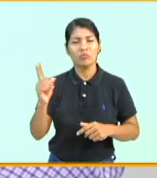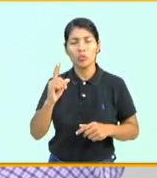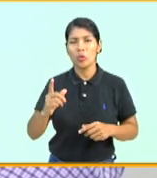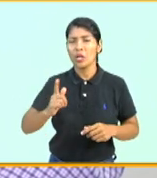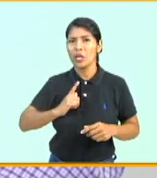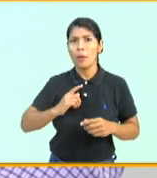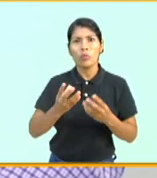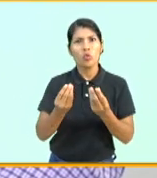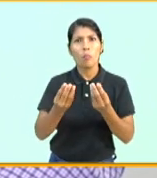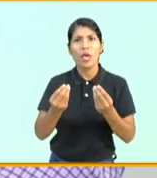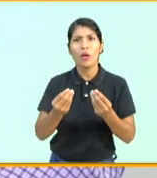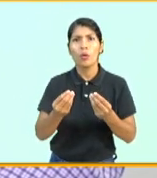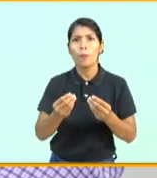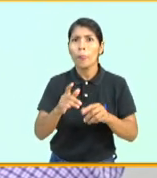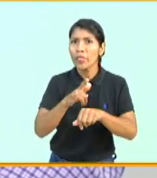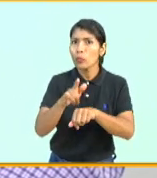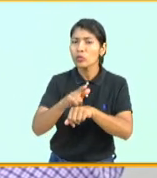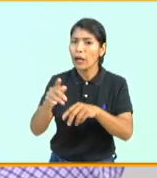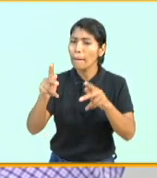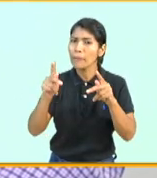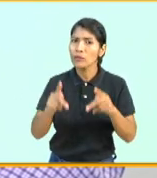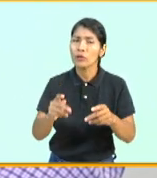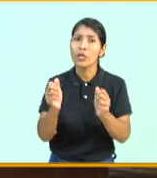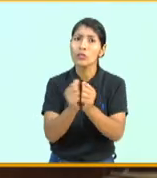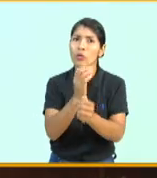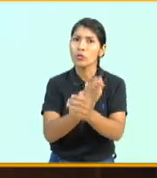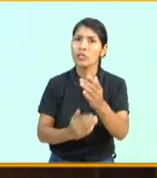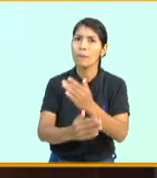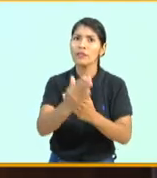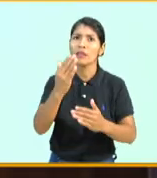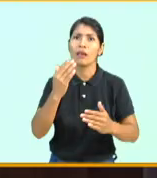contratar personas con discapacidades.